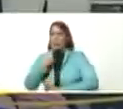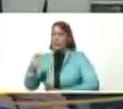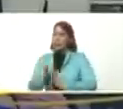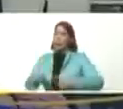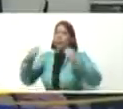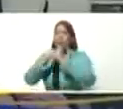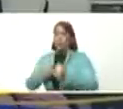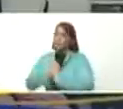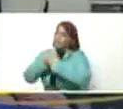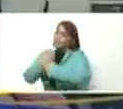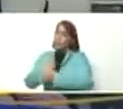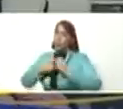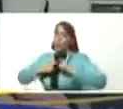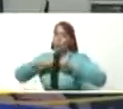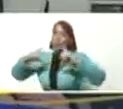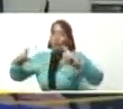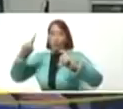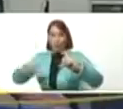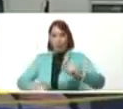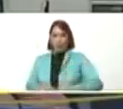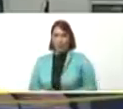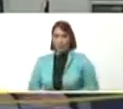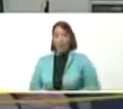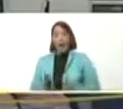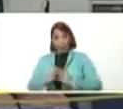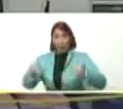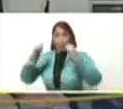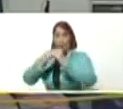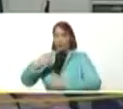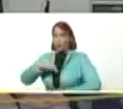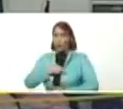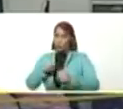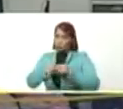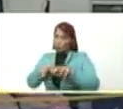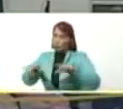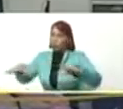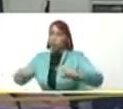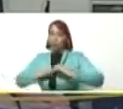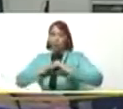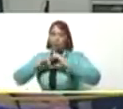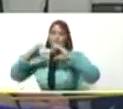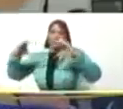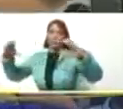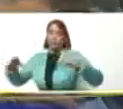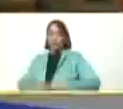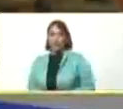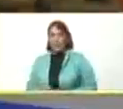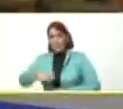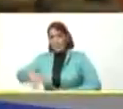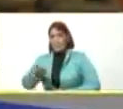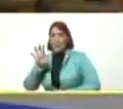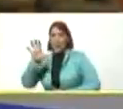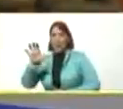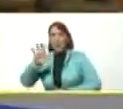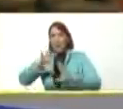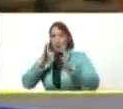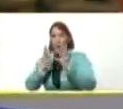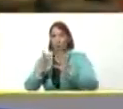Anzoátegui enamora, presidente. Así que desde Anzoátegui vamos a enamorar a todo el país y al mundo entero. Muchas gracias.